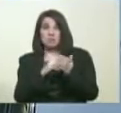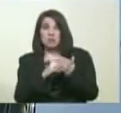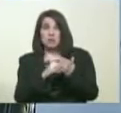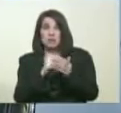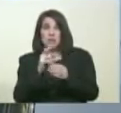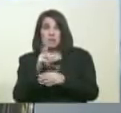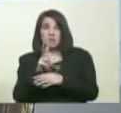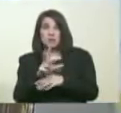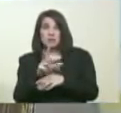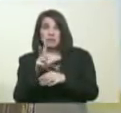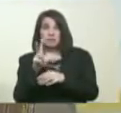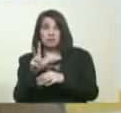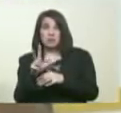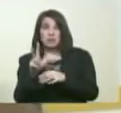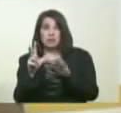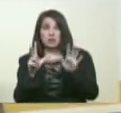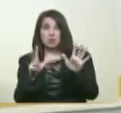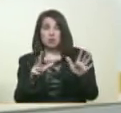3.338 millones de dólares.